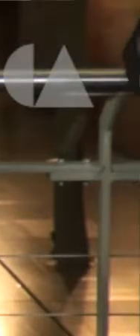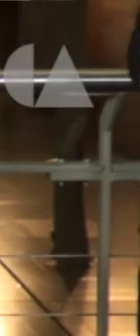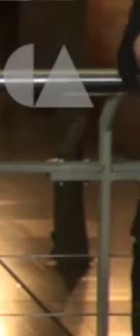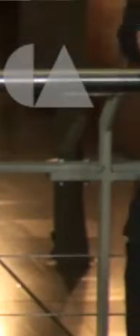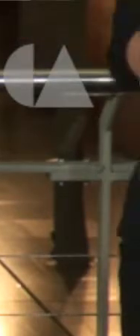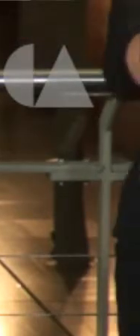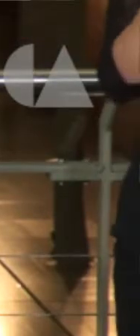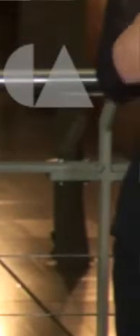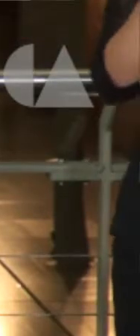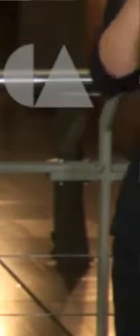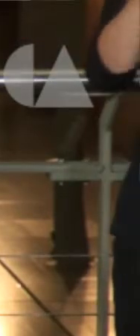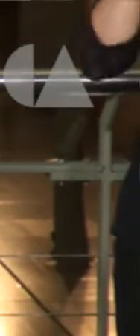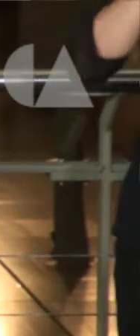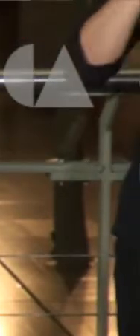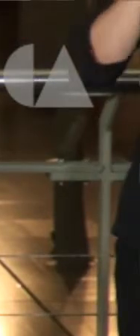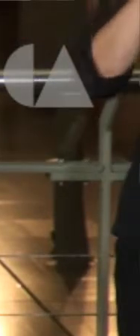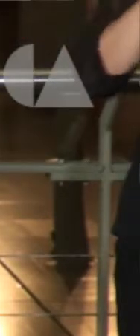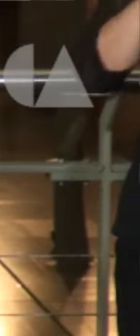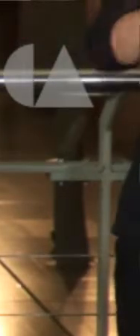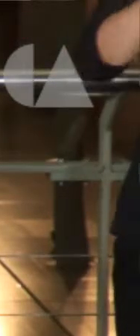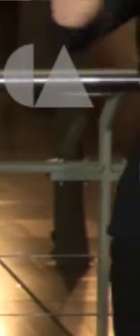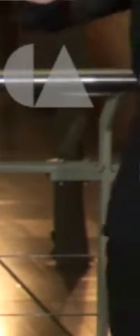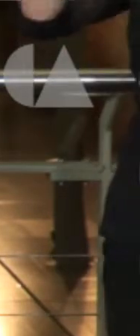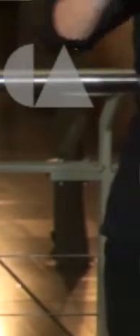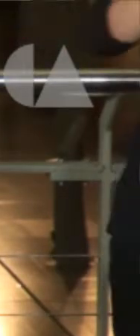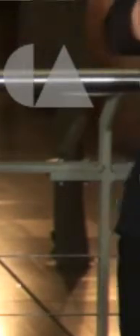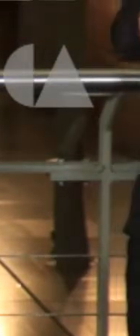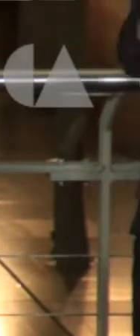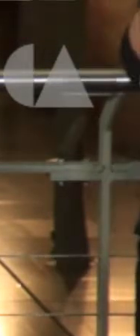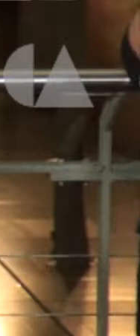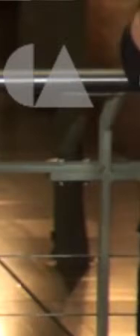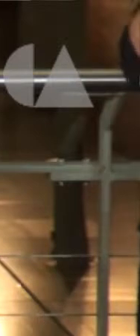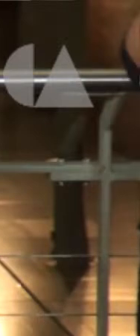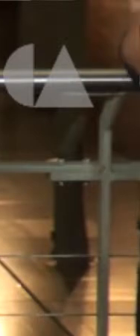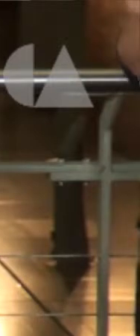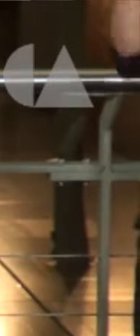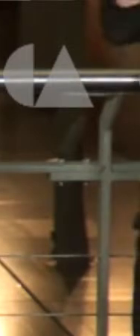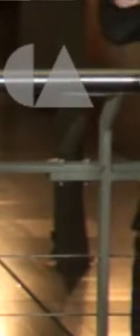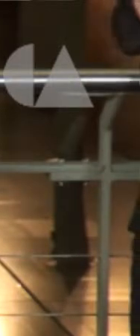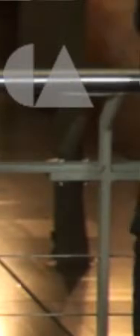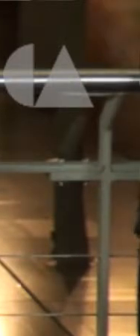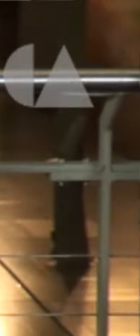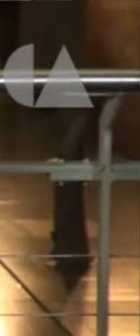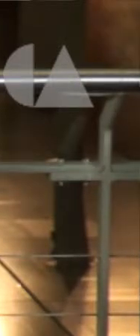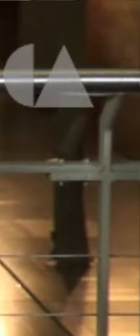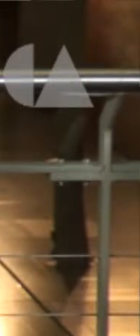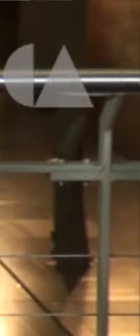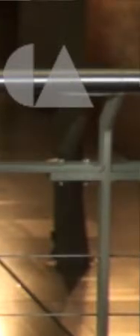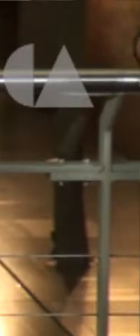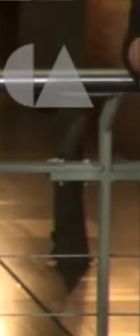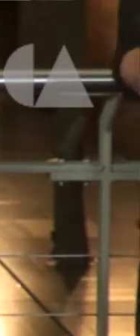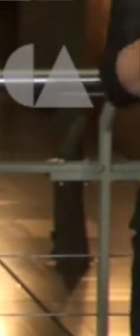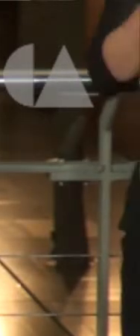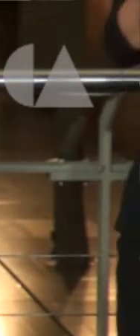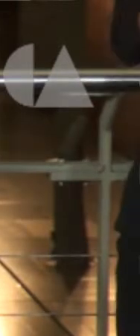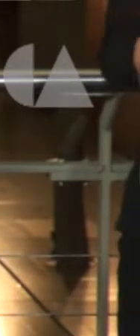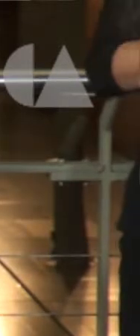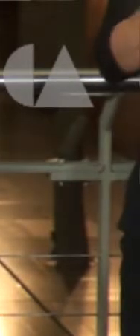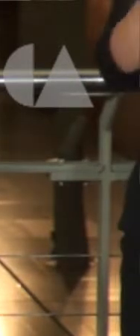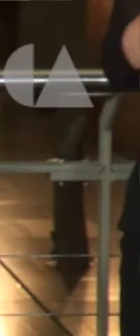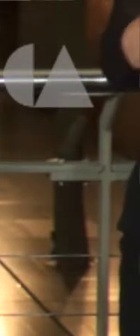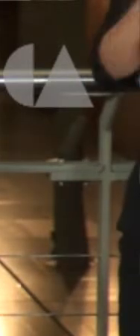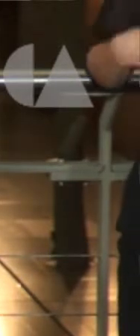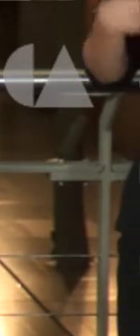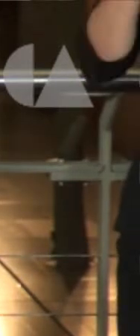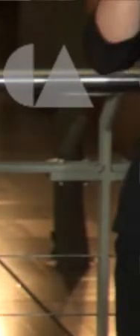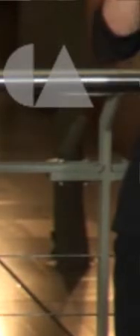es como por eso digo que está todo escrito tenía que estar y se rayen en esa clase de marco es la gran